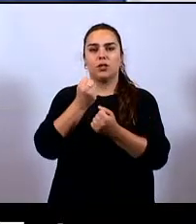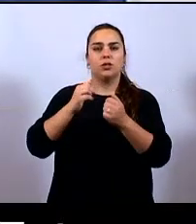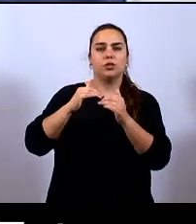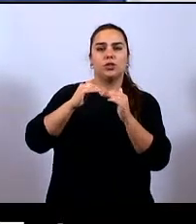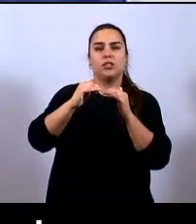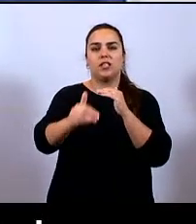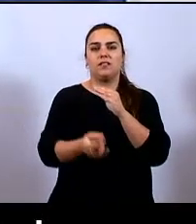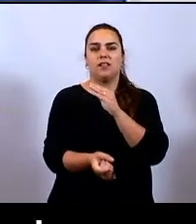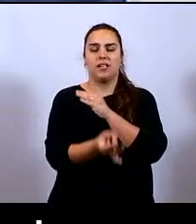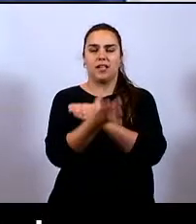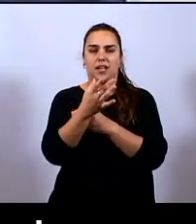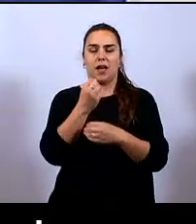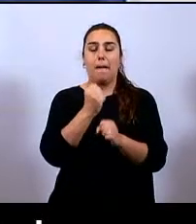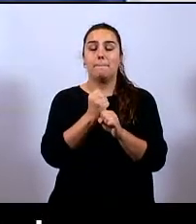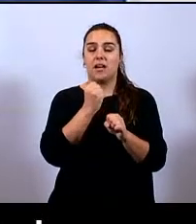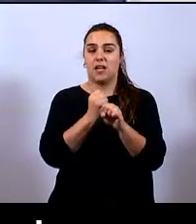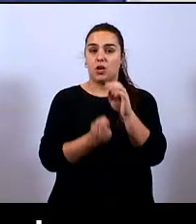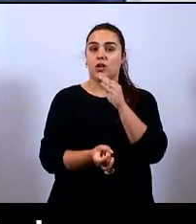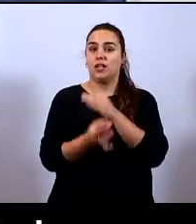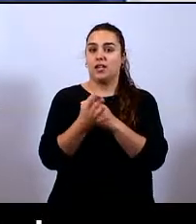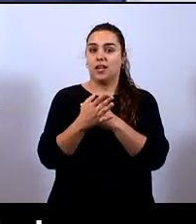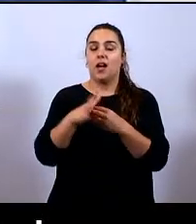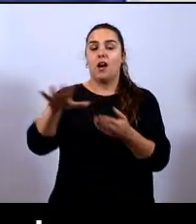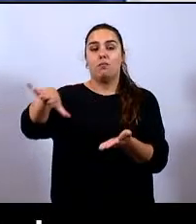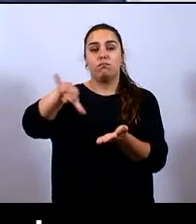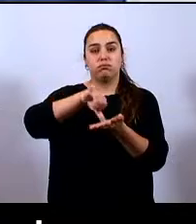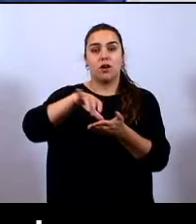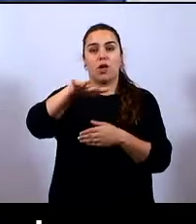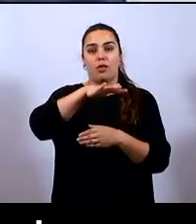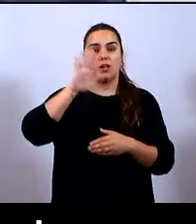crea empleo y fija población en las zonas rurales.